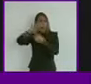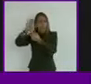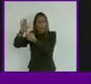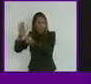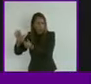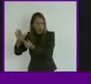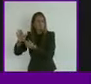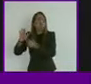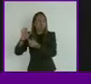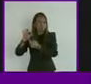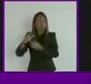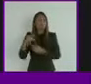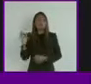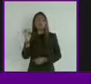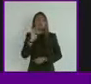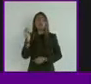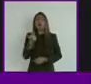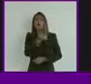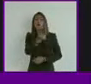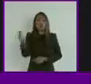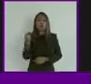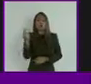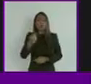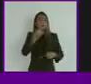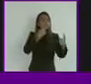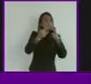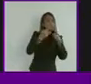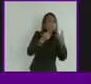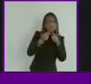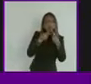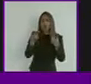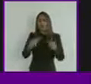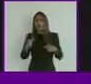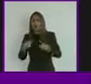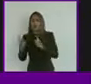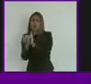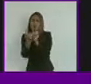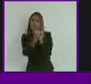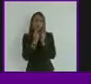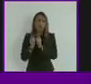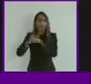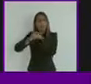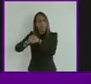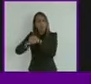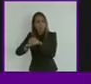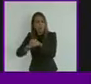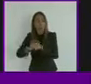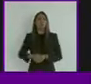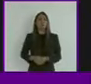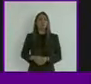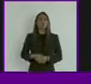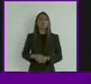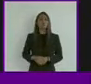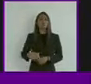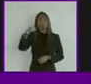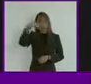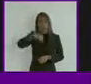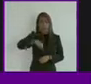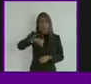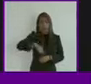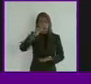ustedes pudieron haber hecho un rebote con sus compañeros o las gentes más cercanas de su círculo de amistades, no para pararse aquí y no solo asumir ideas